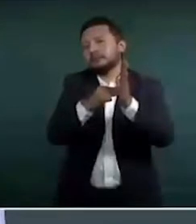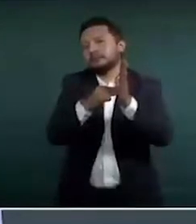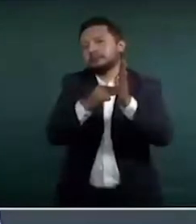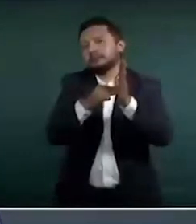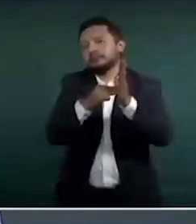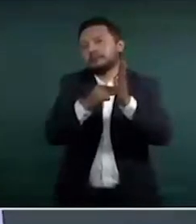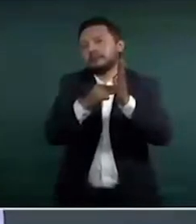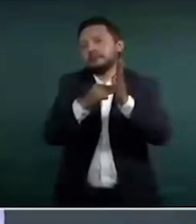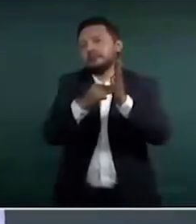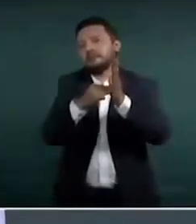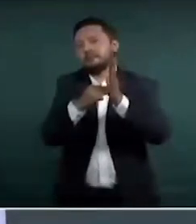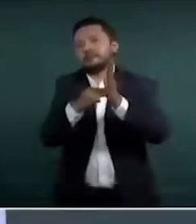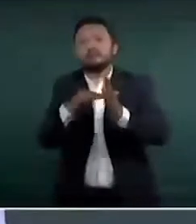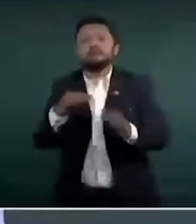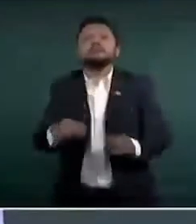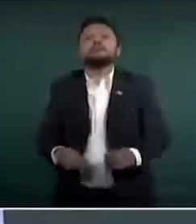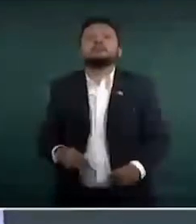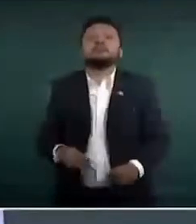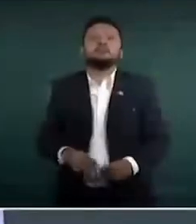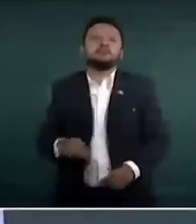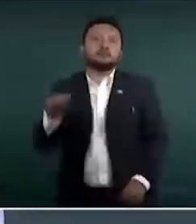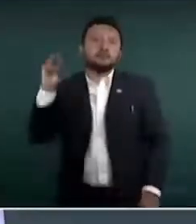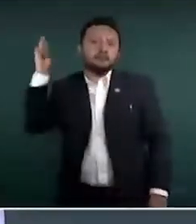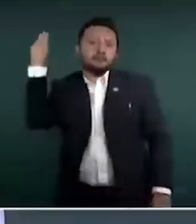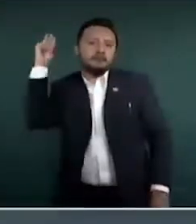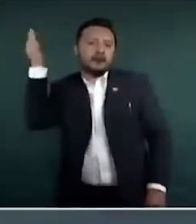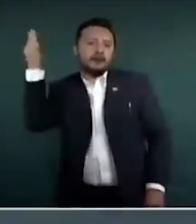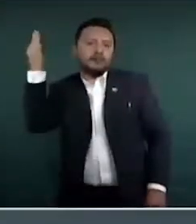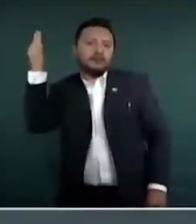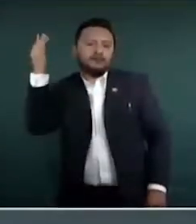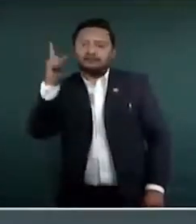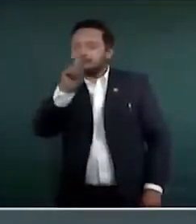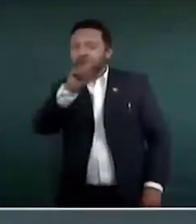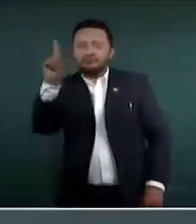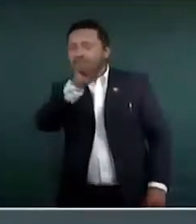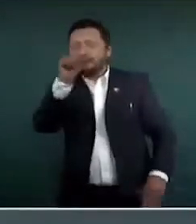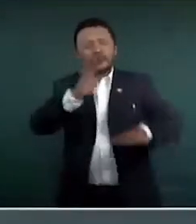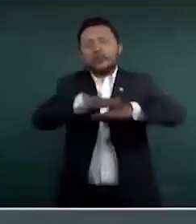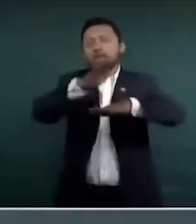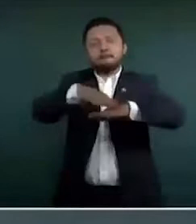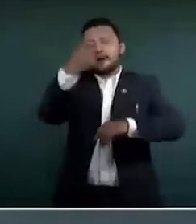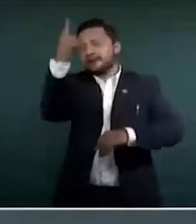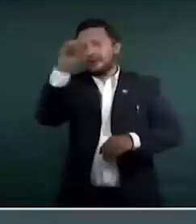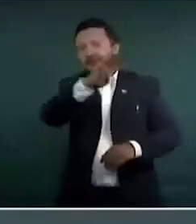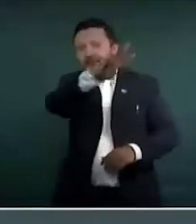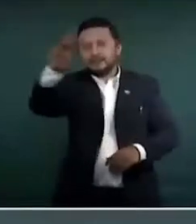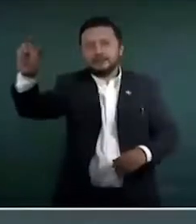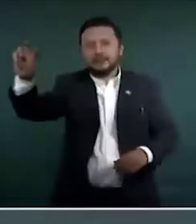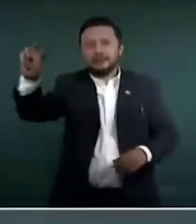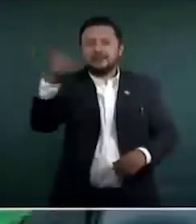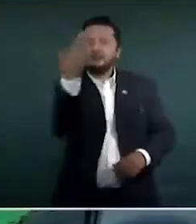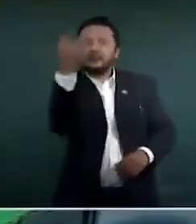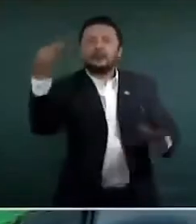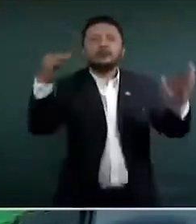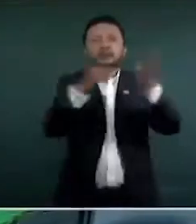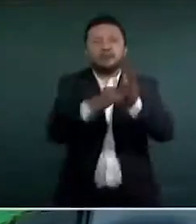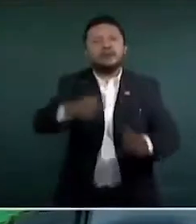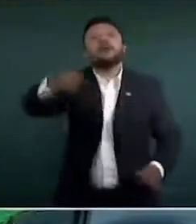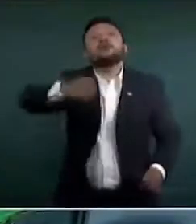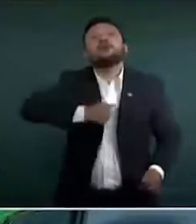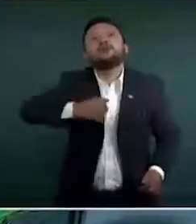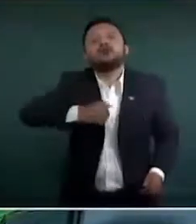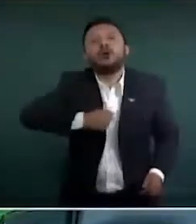Y en mayo no va a llegar a 350 mil. Yo